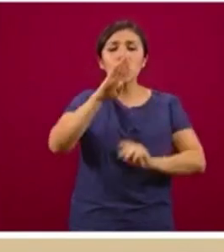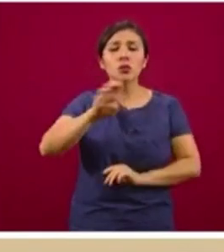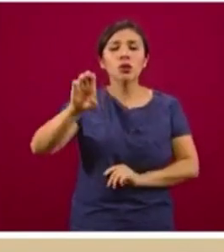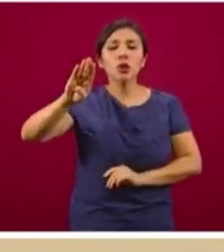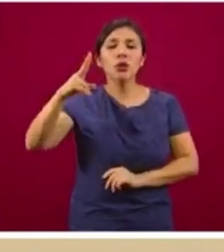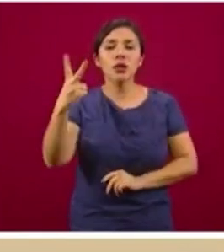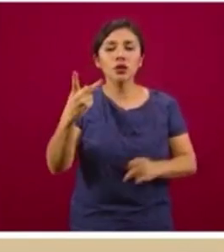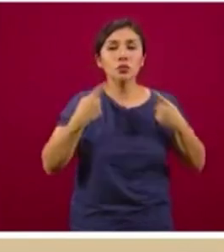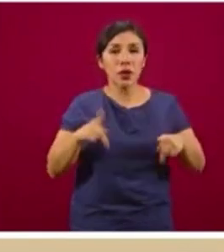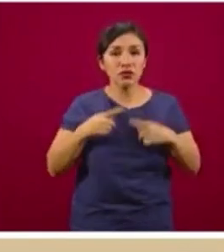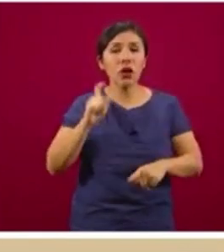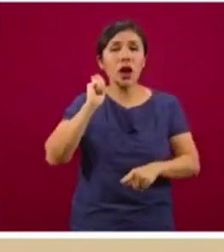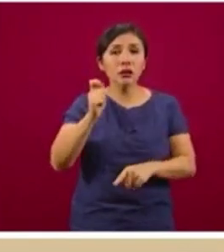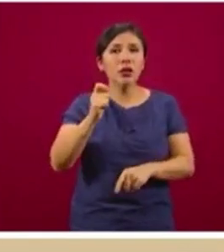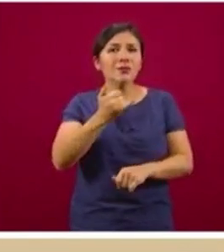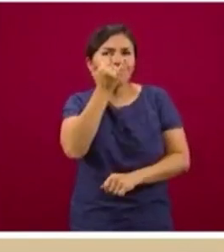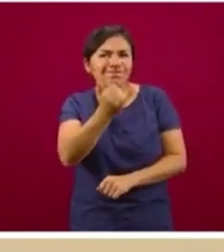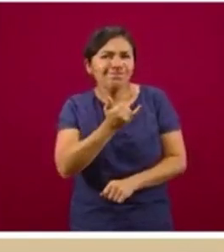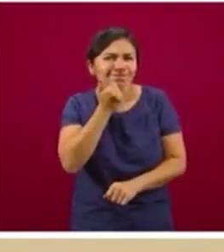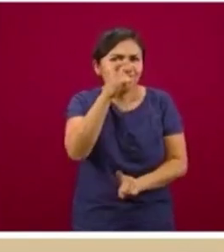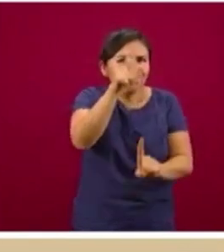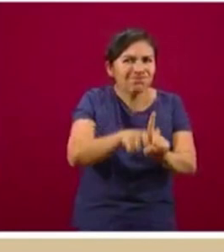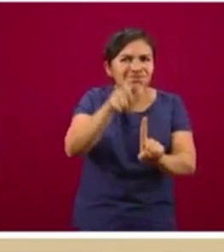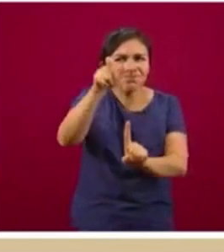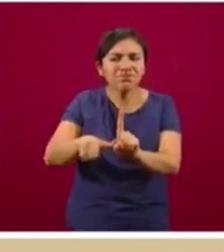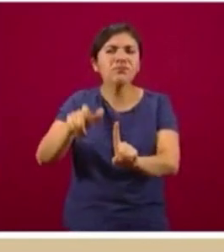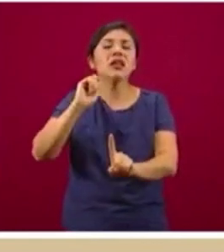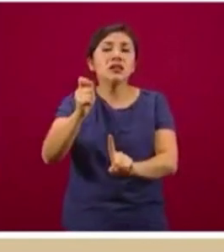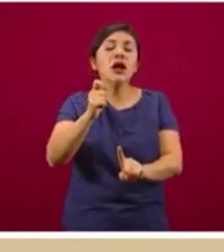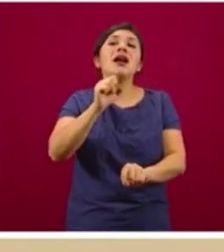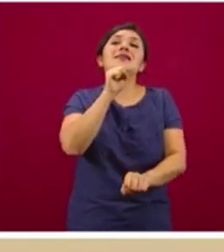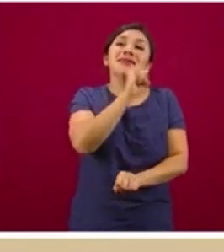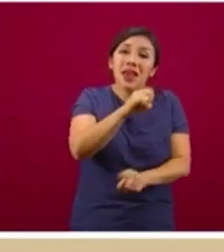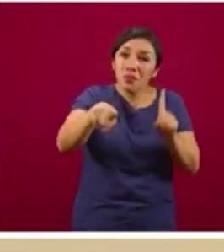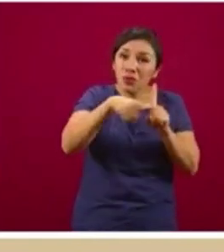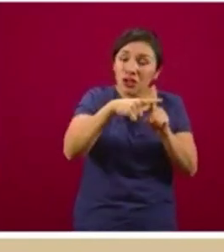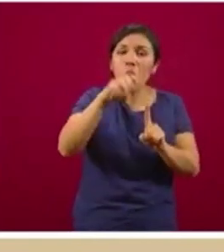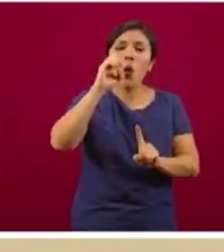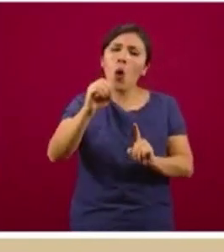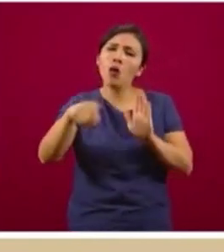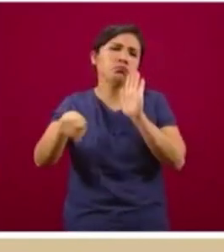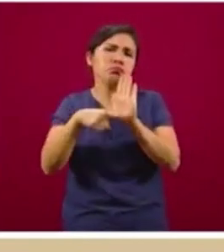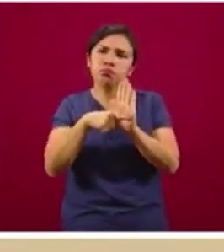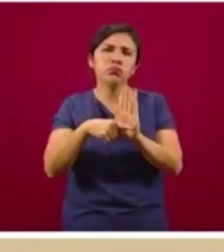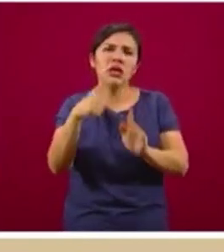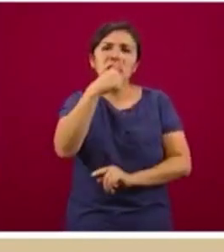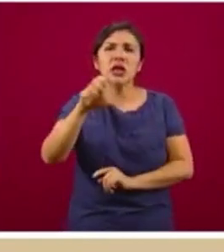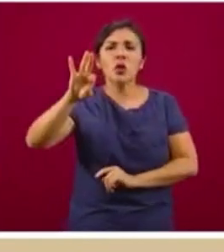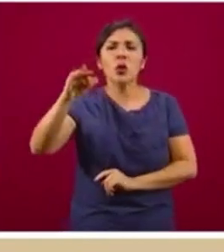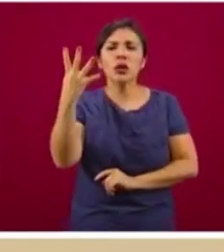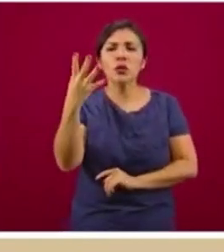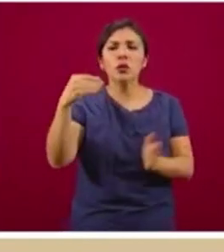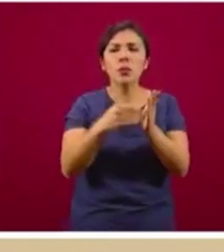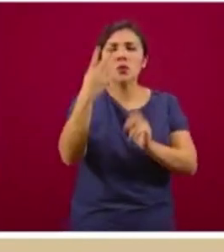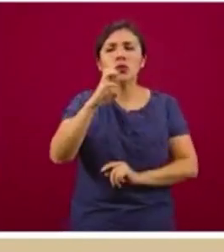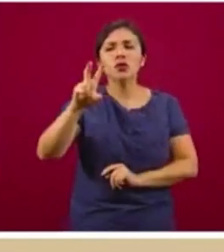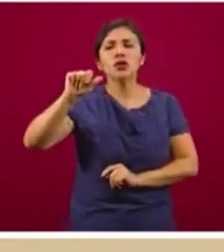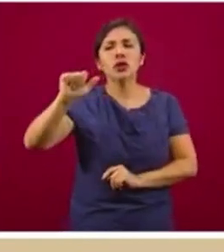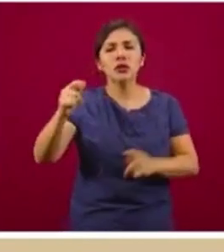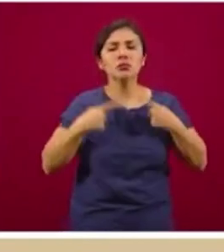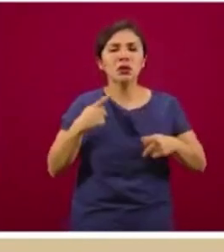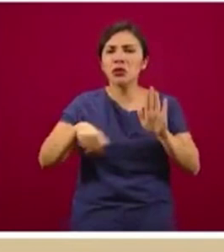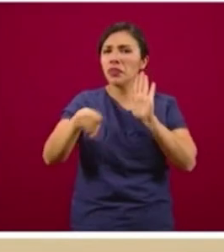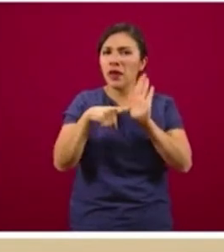momento fueron casos sospechosos y fueron ya sea confirmadas o como ocurrió con 144 mil 486